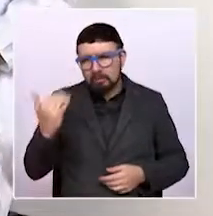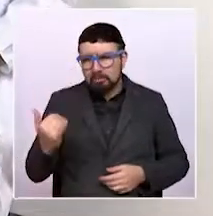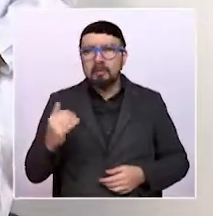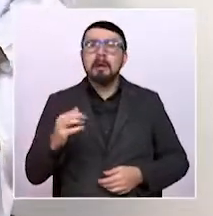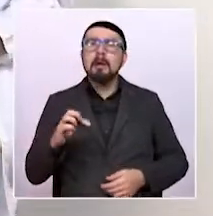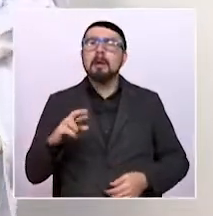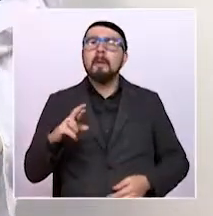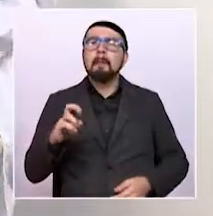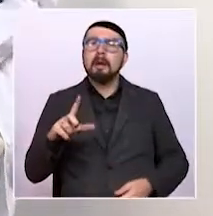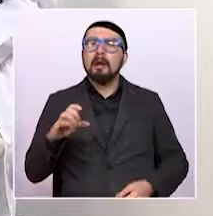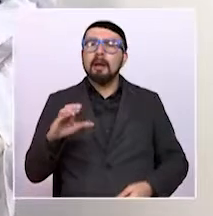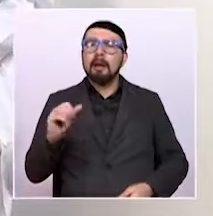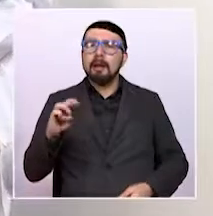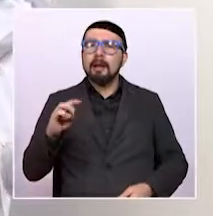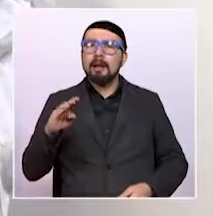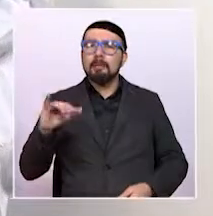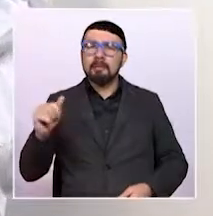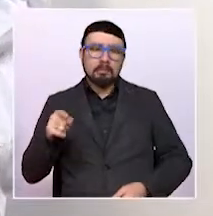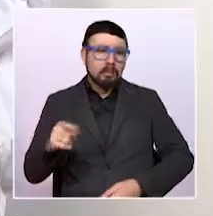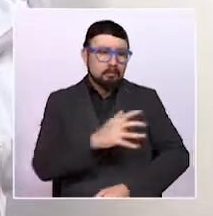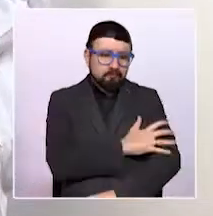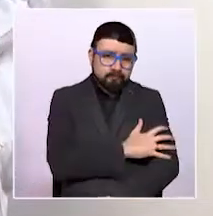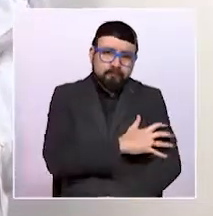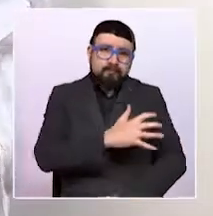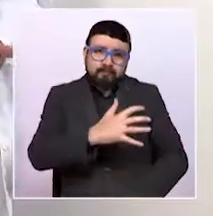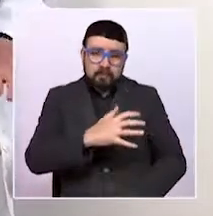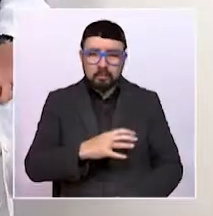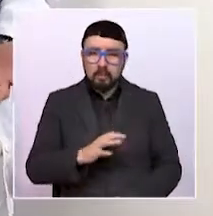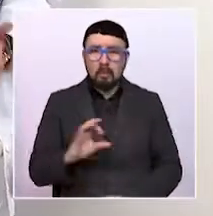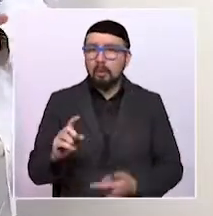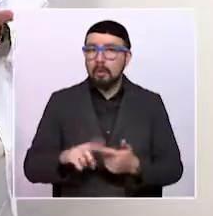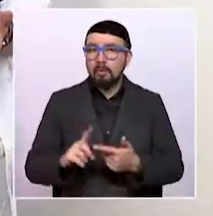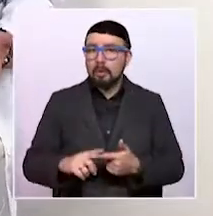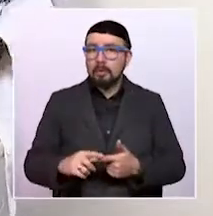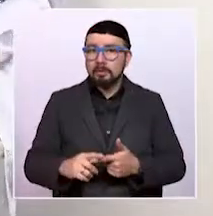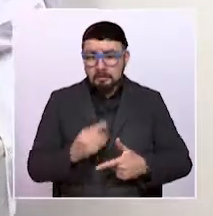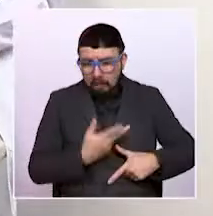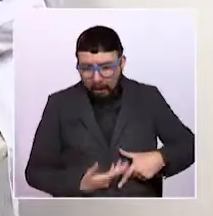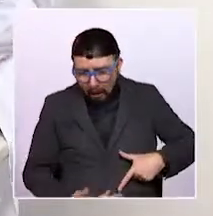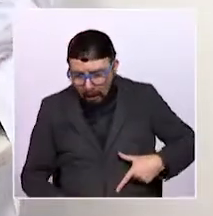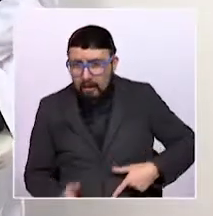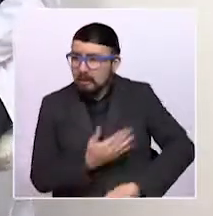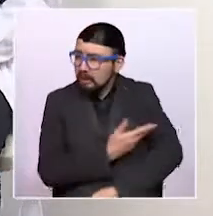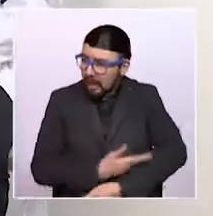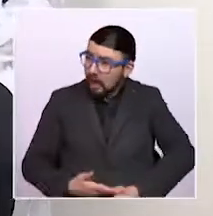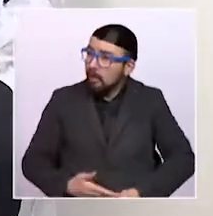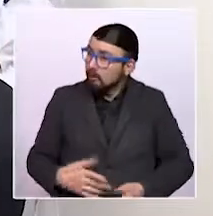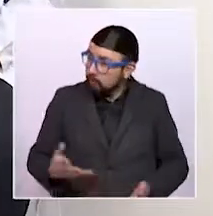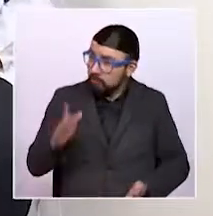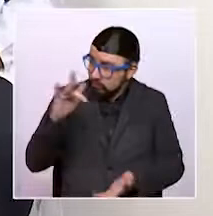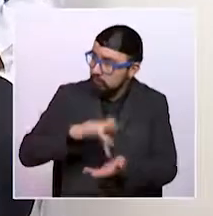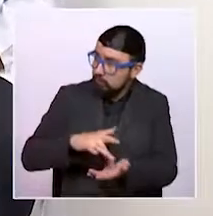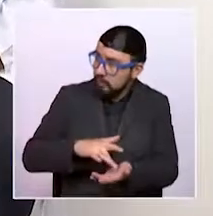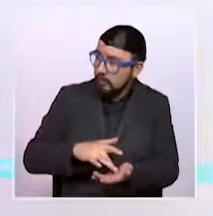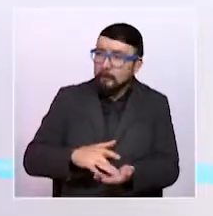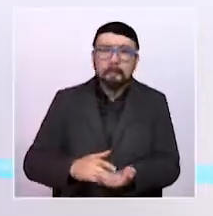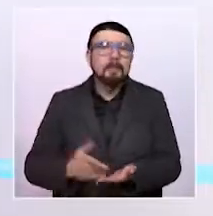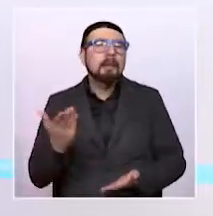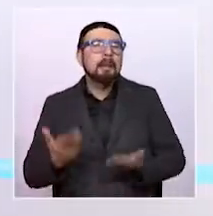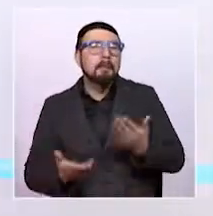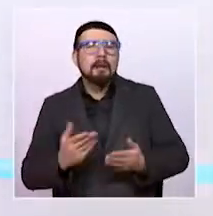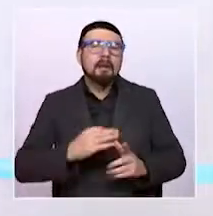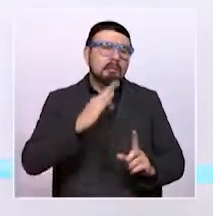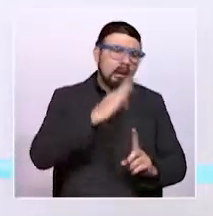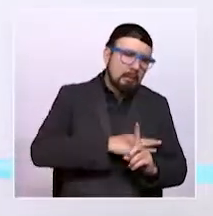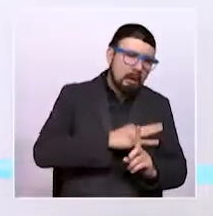si una mujer empieza a sangrar esto es un signo de los signos de alarma según cada trimestre es